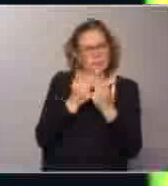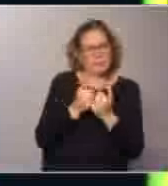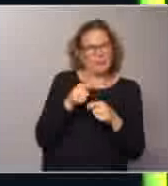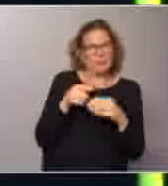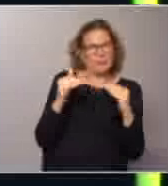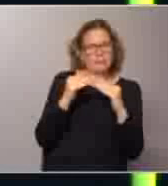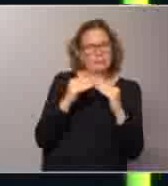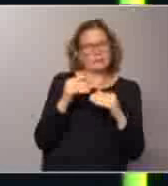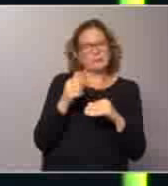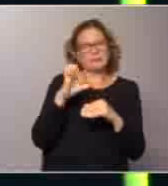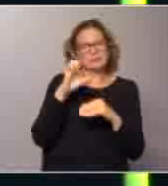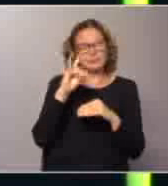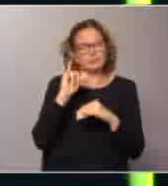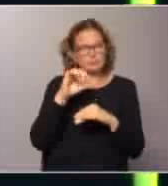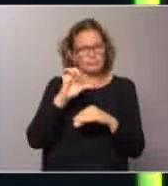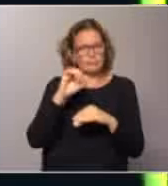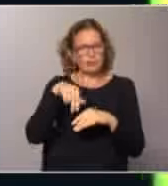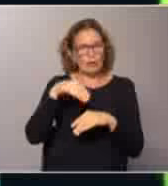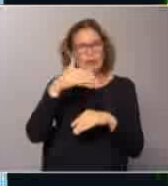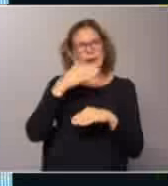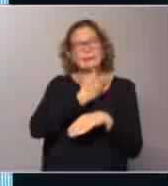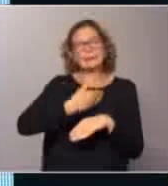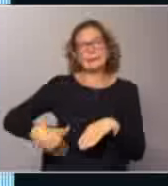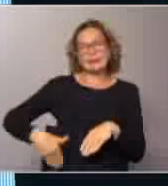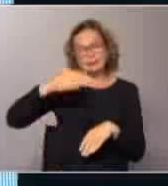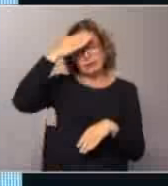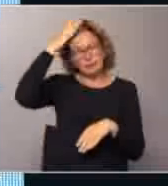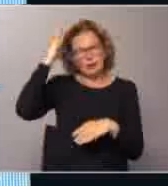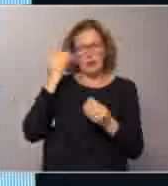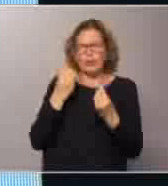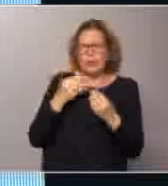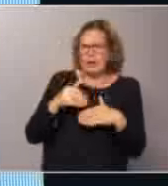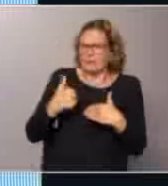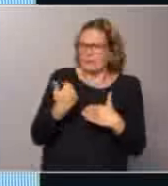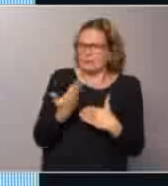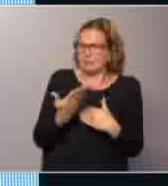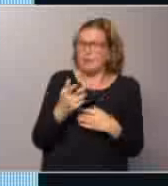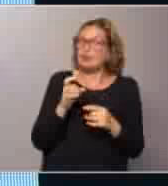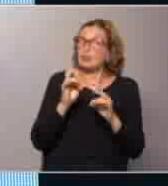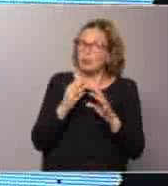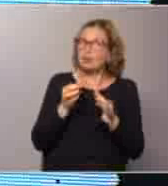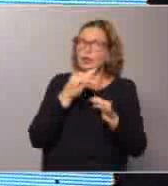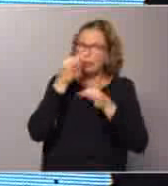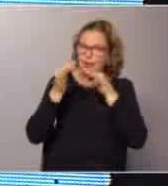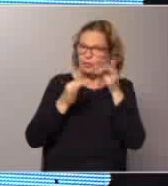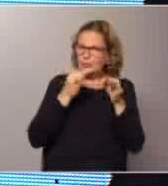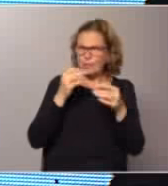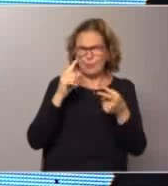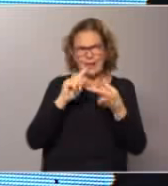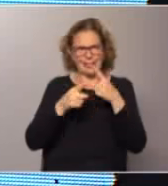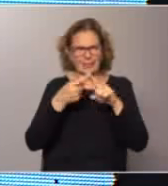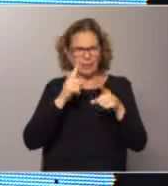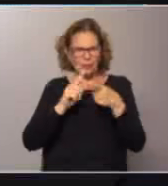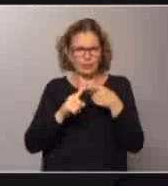bisonte del presidente tranvía y las reacciones que ha tenido sobre todos los discursos han desencadenar una discusión